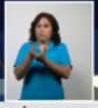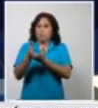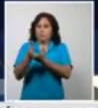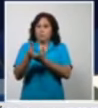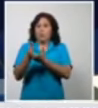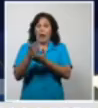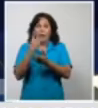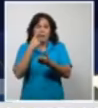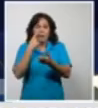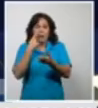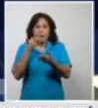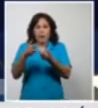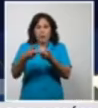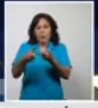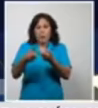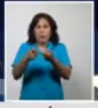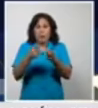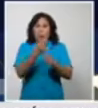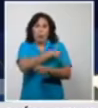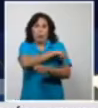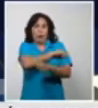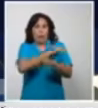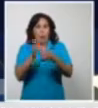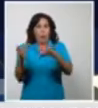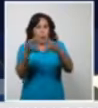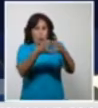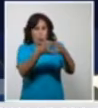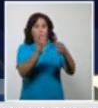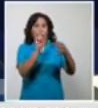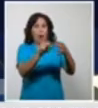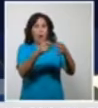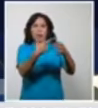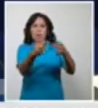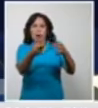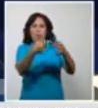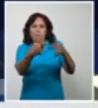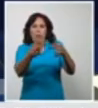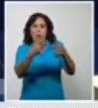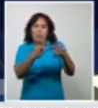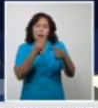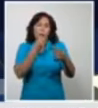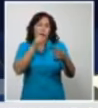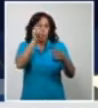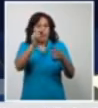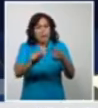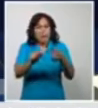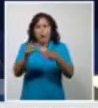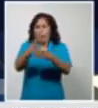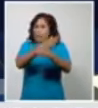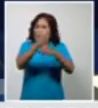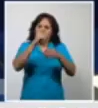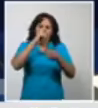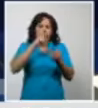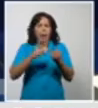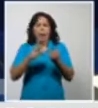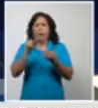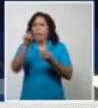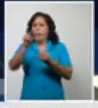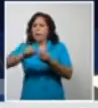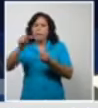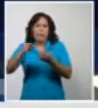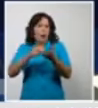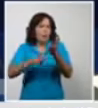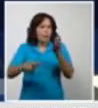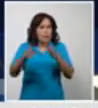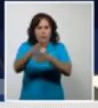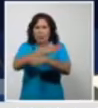muestra representativa de nuestra población. Cuando digo representativa es que hay personas de todas las provincias,